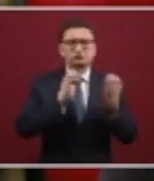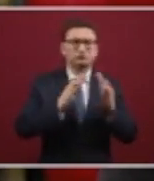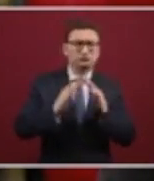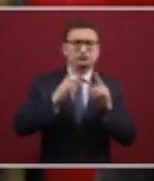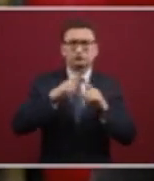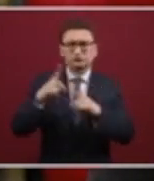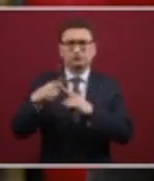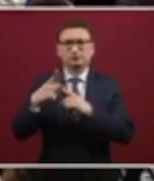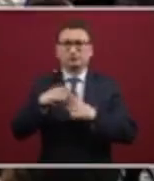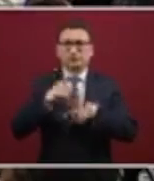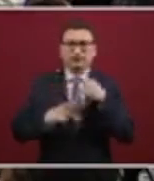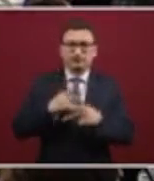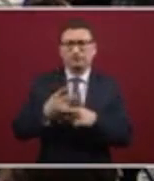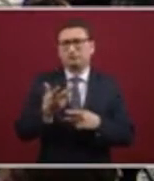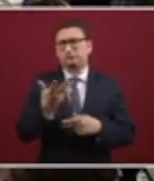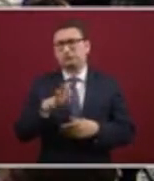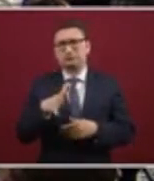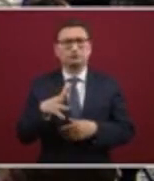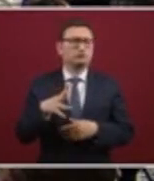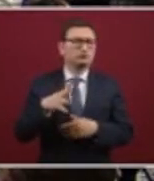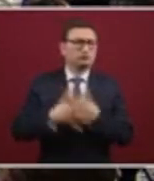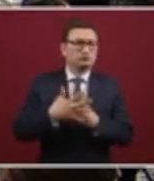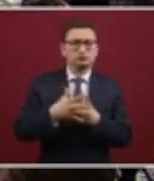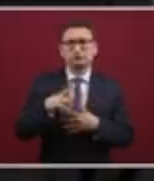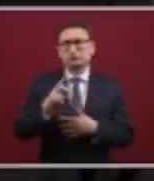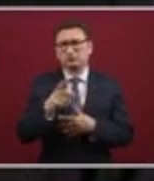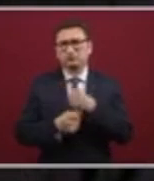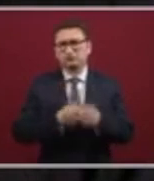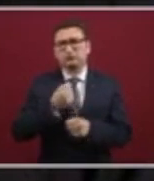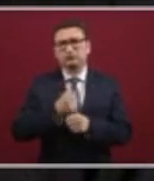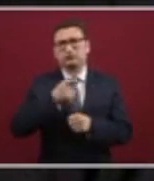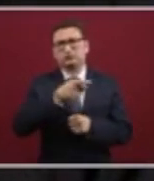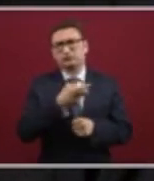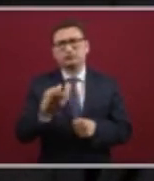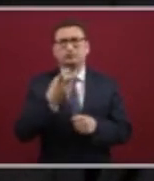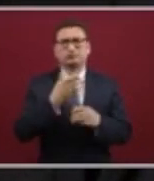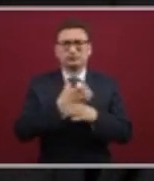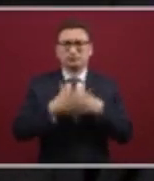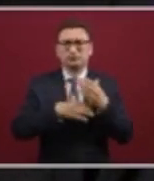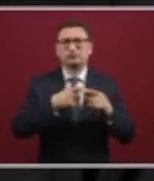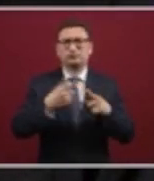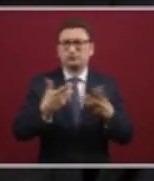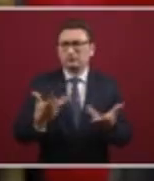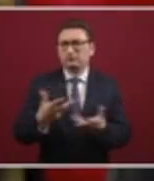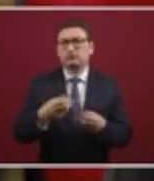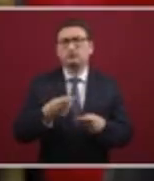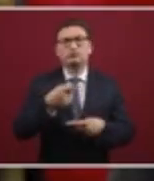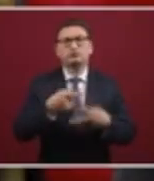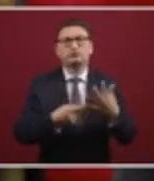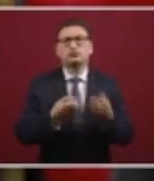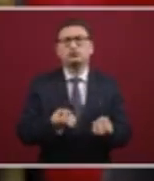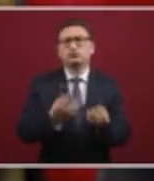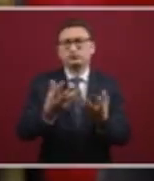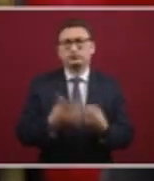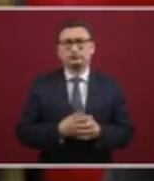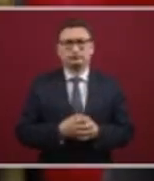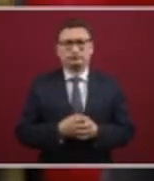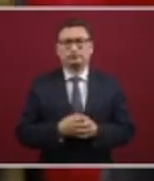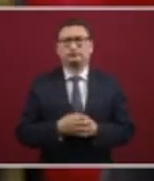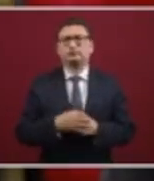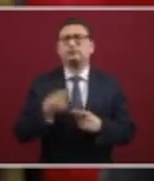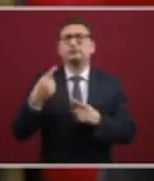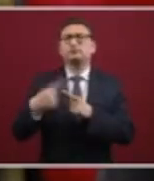10 años, a 15, a 20, a 30. ¿Qué se va a hacer con todo eso? ¿Cuántas son? ¿Cuánto representa? ¿Quiénes